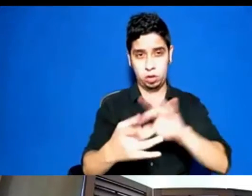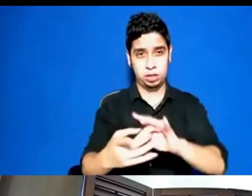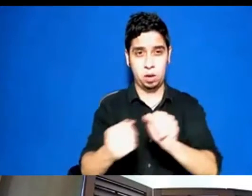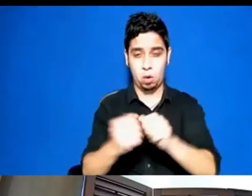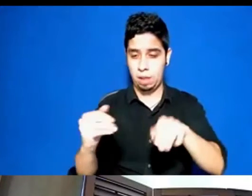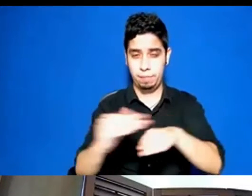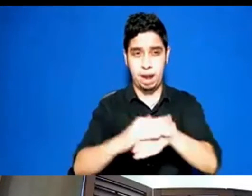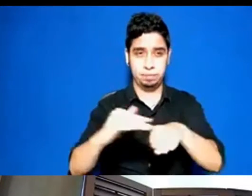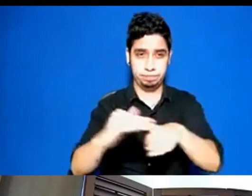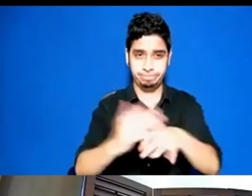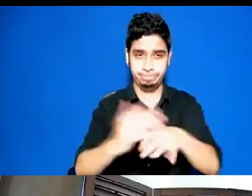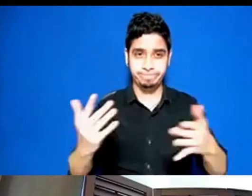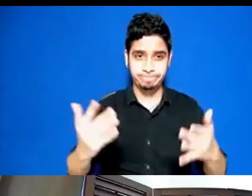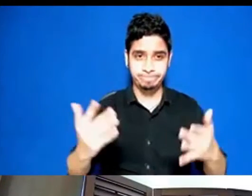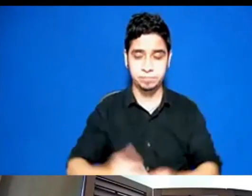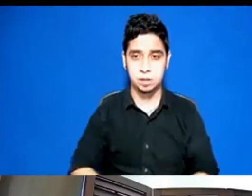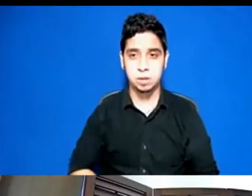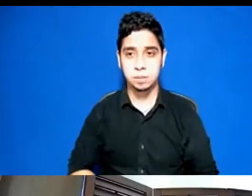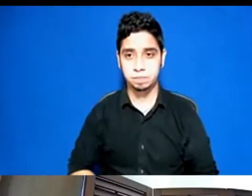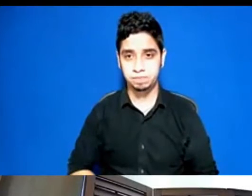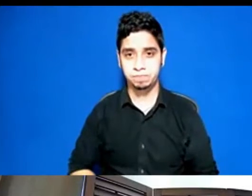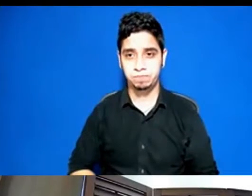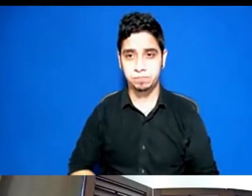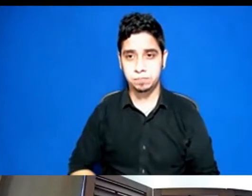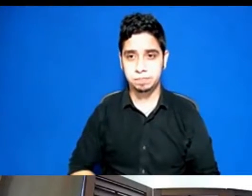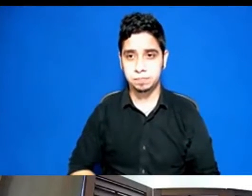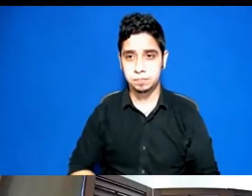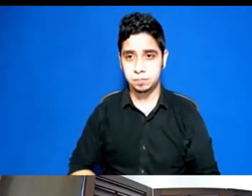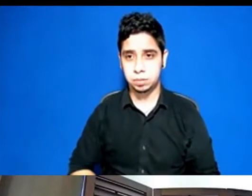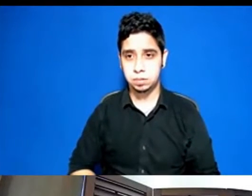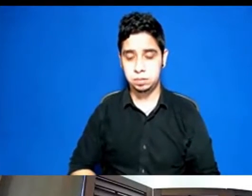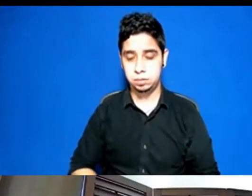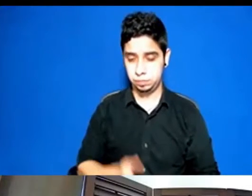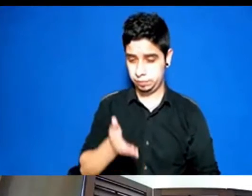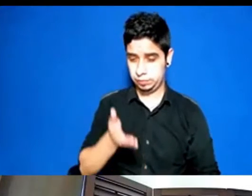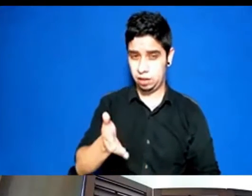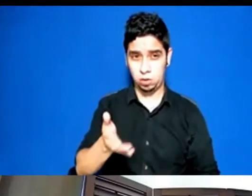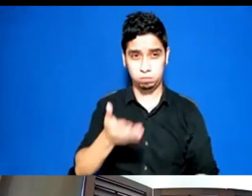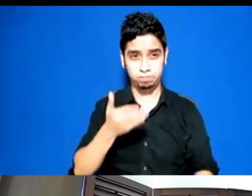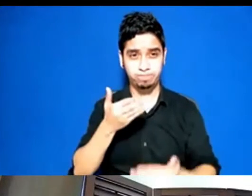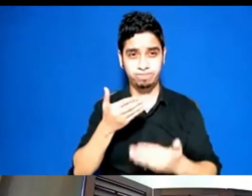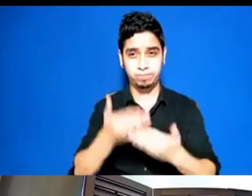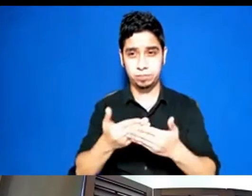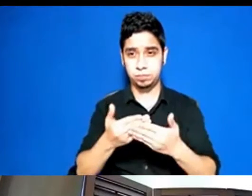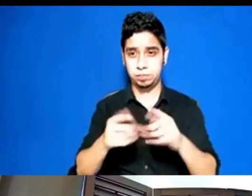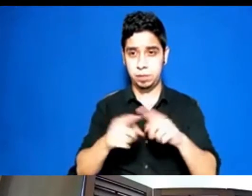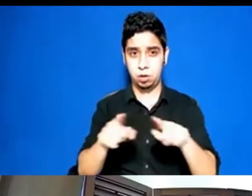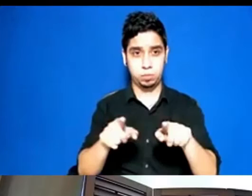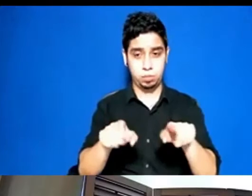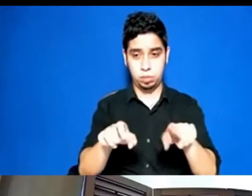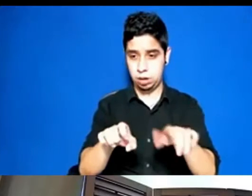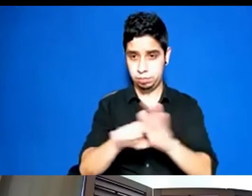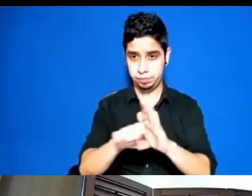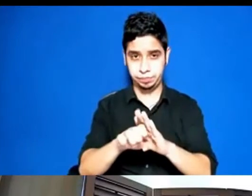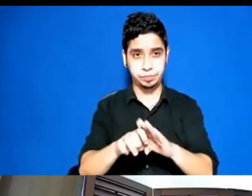eso es un área extraordinaria para los ecosistemas marinos, pero esa misma agua llega a donde,